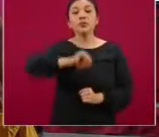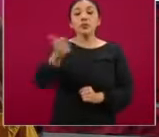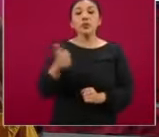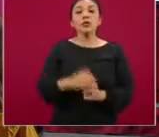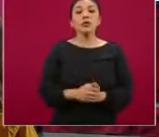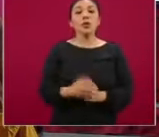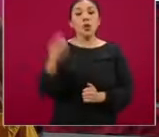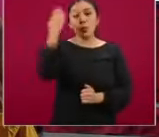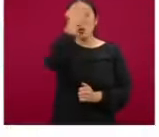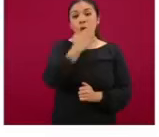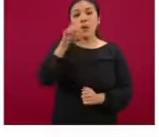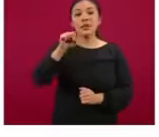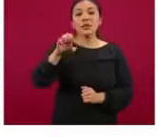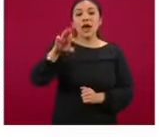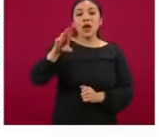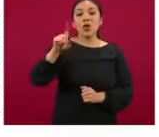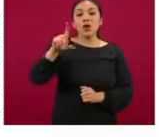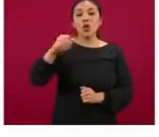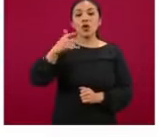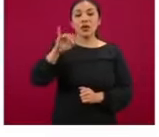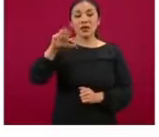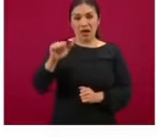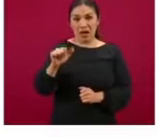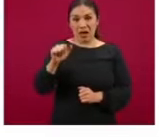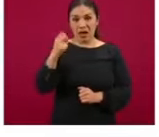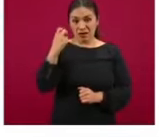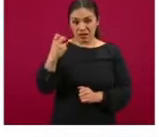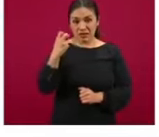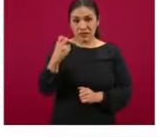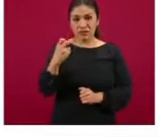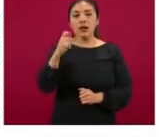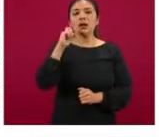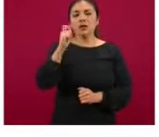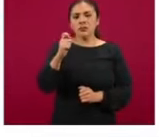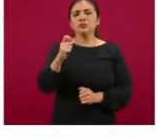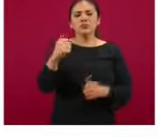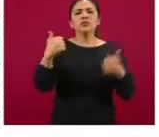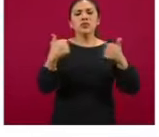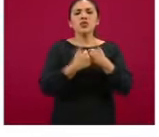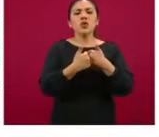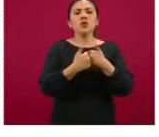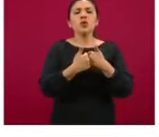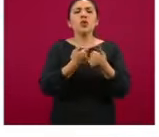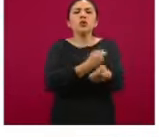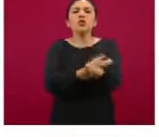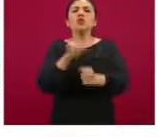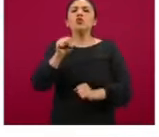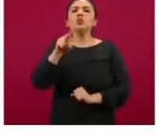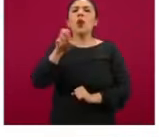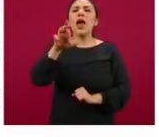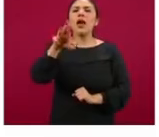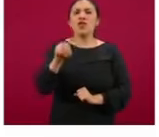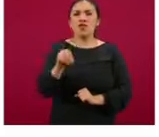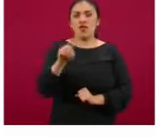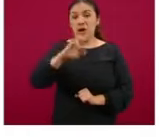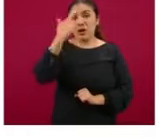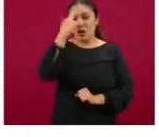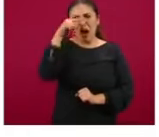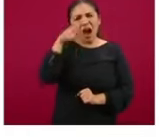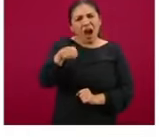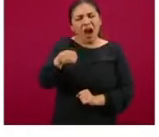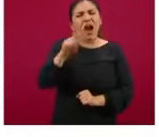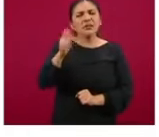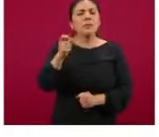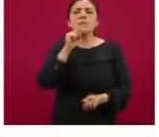serológicas, tenemos la serológica en sí como tal, que se toma en suero, recordando que el suero es un componente